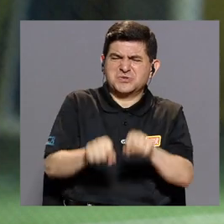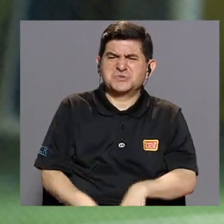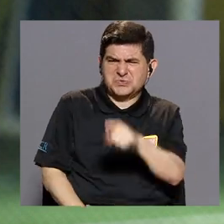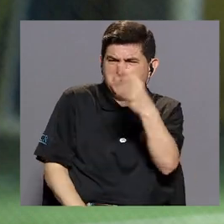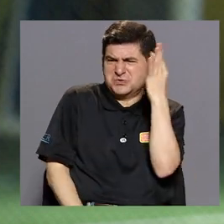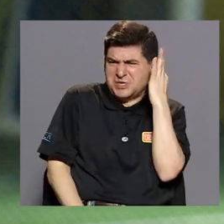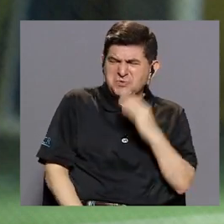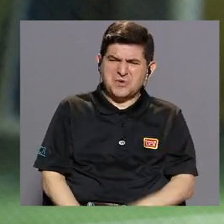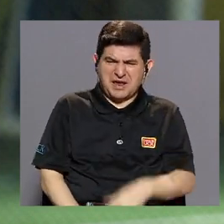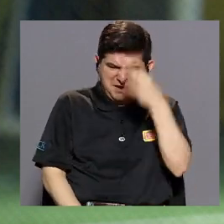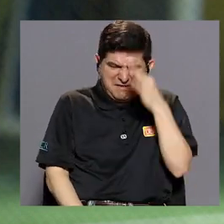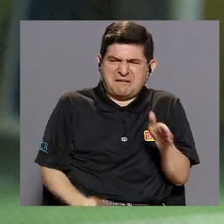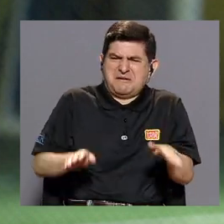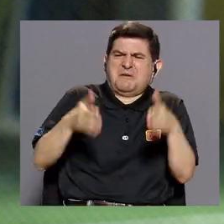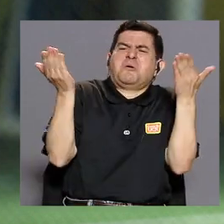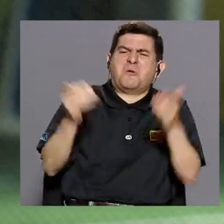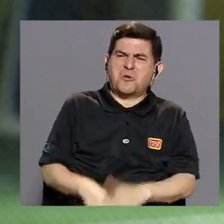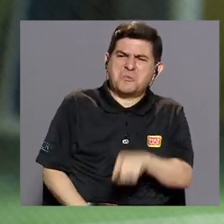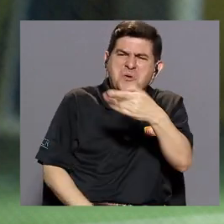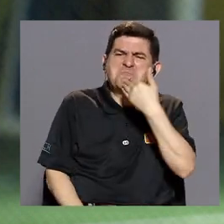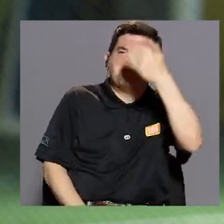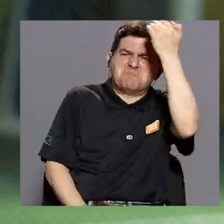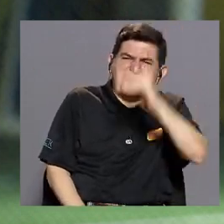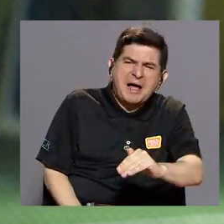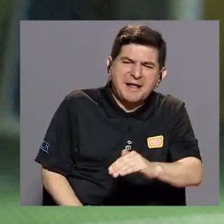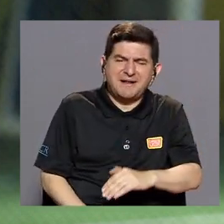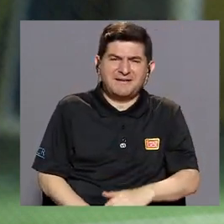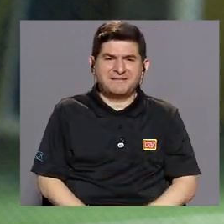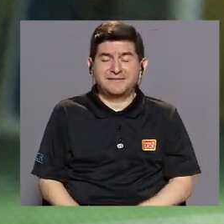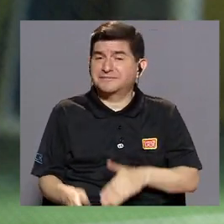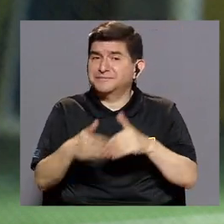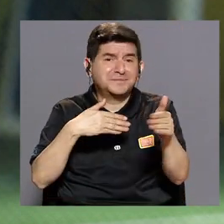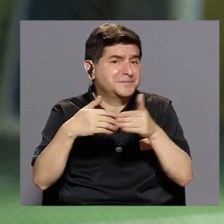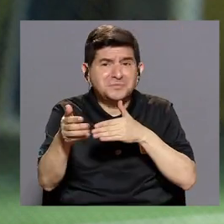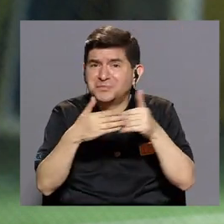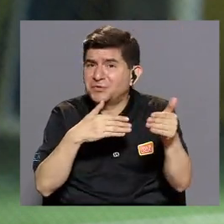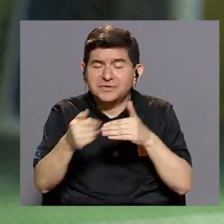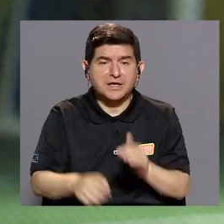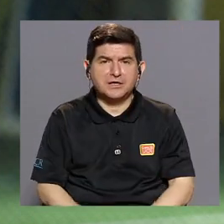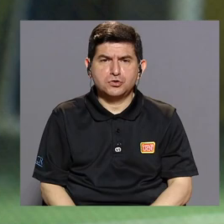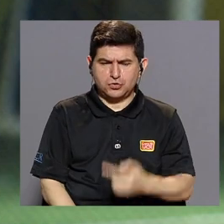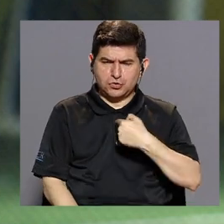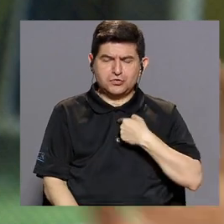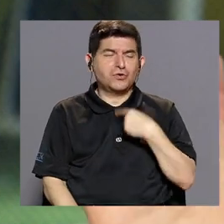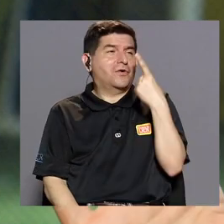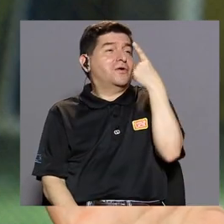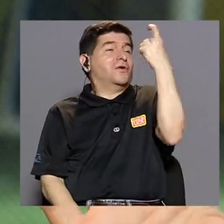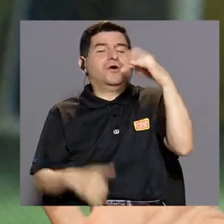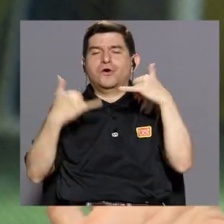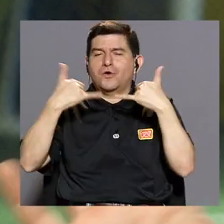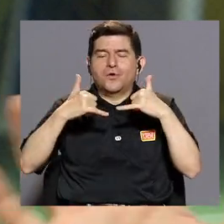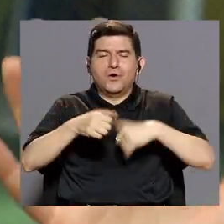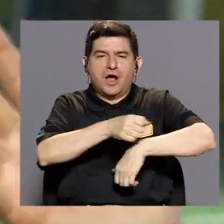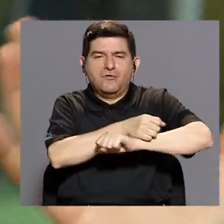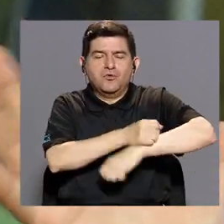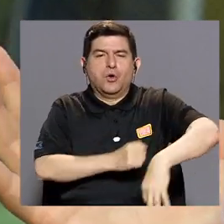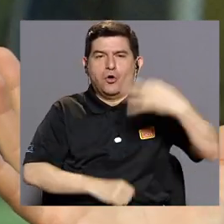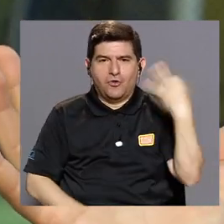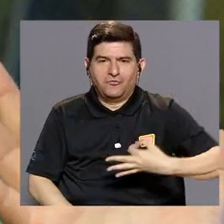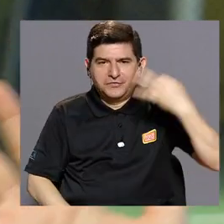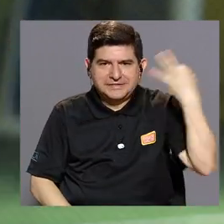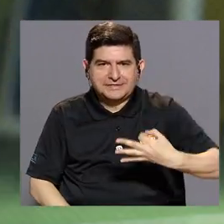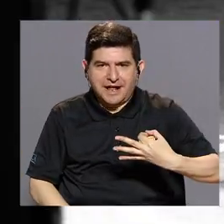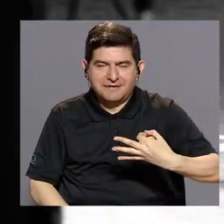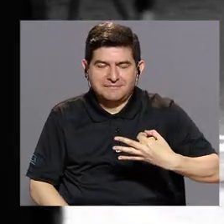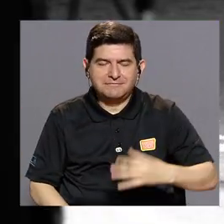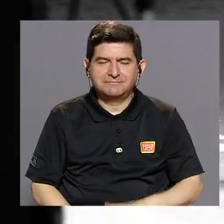que cómo se me ocurría, que era malísima. Independientemente de eso, para mí era una ilusión no jugar un partido de fútbol oficial,